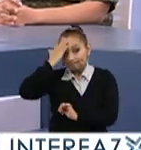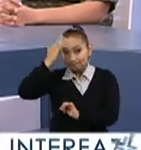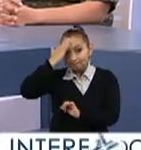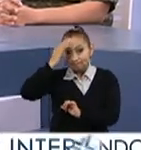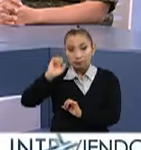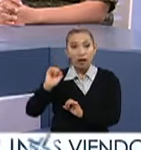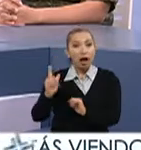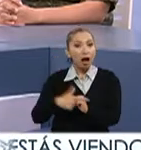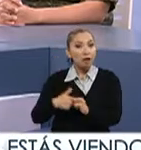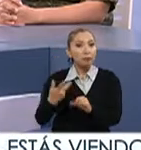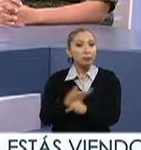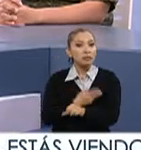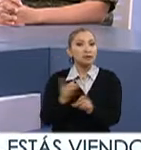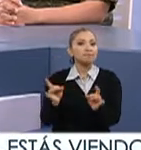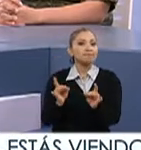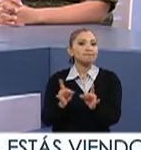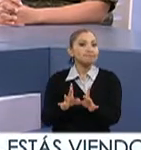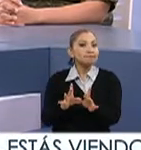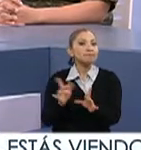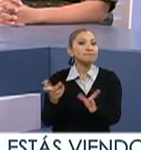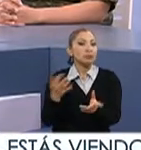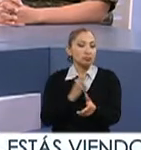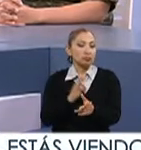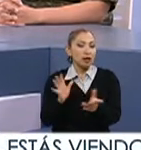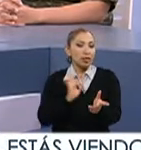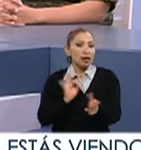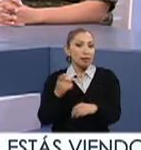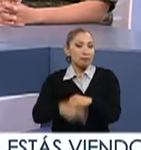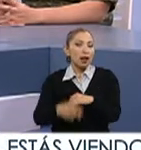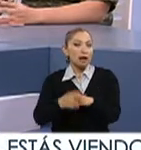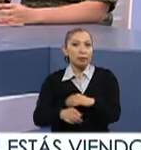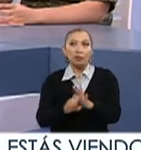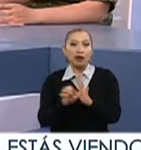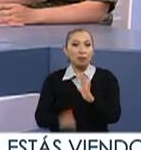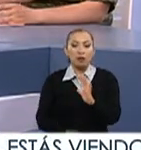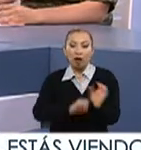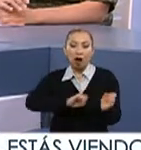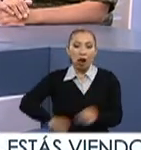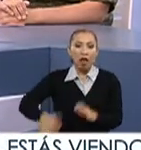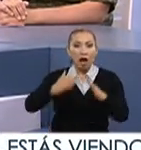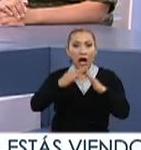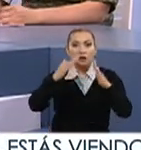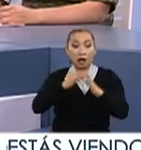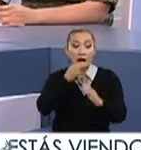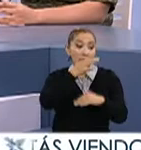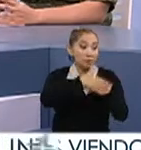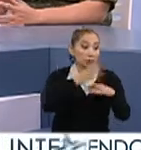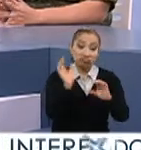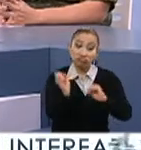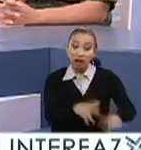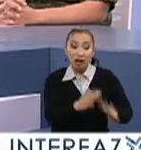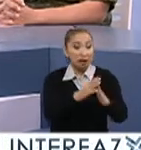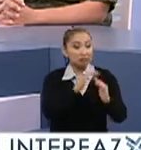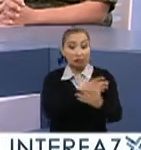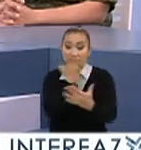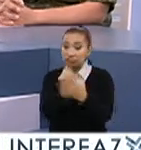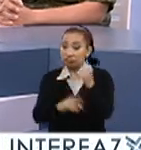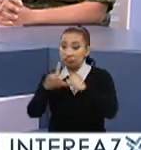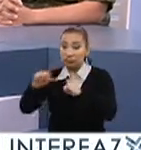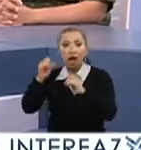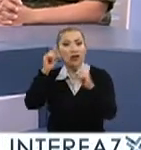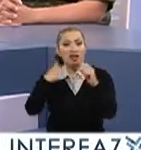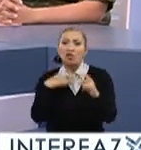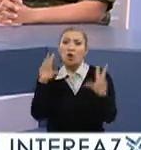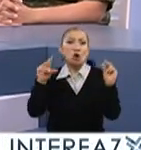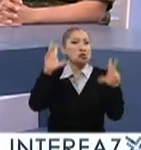¿no? Cuando suceden situaciones en las que se ponen en riesgo, como abandonar las casas en situaciones, ¿no? Claro. Que algunas